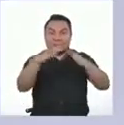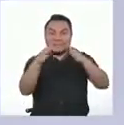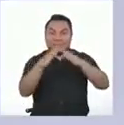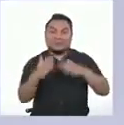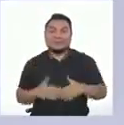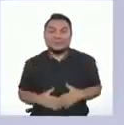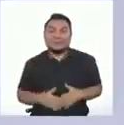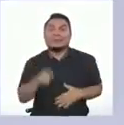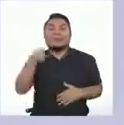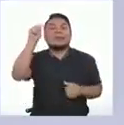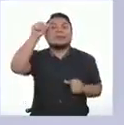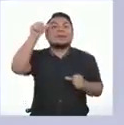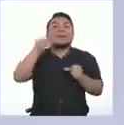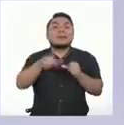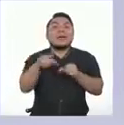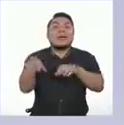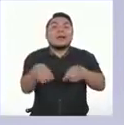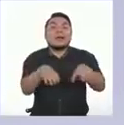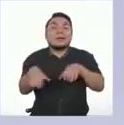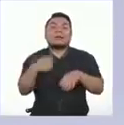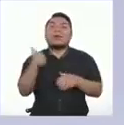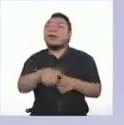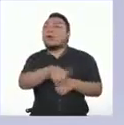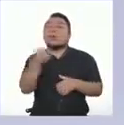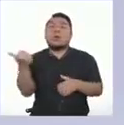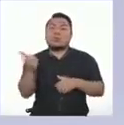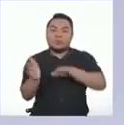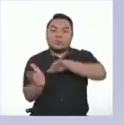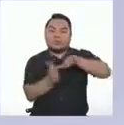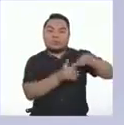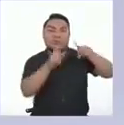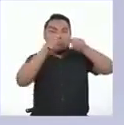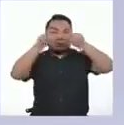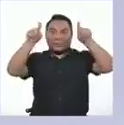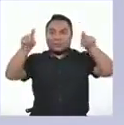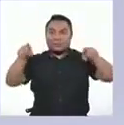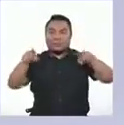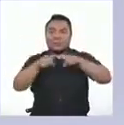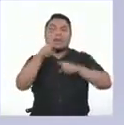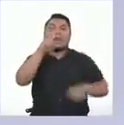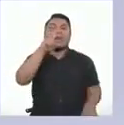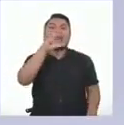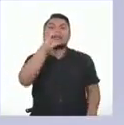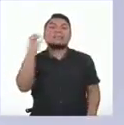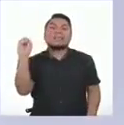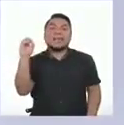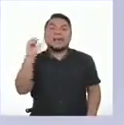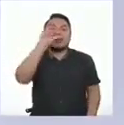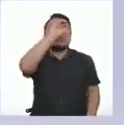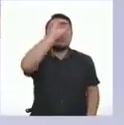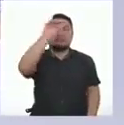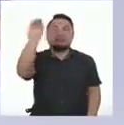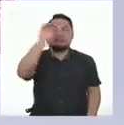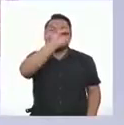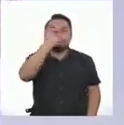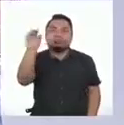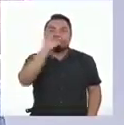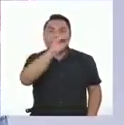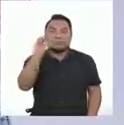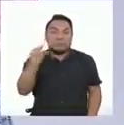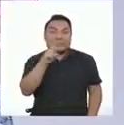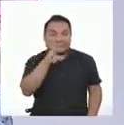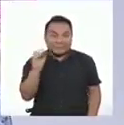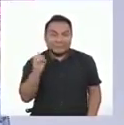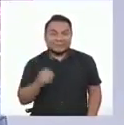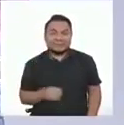sus casas, recuerden hacer otro cuadrado dividido en 100 partes iguales. Profesora,